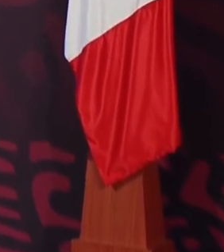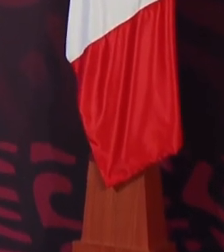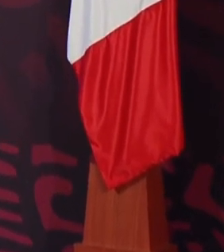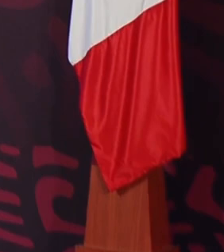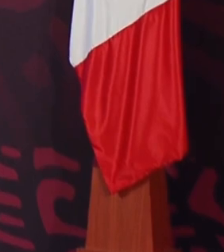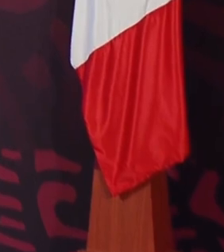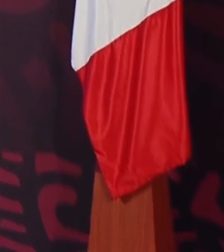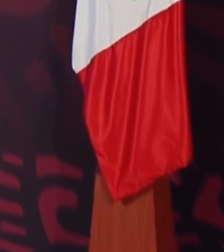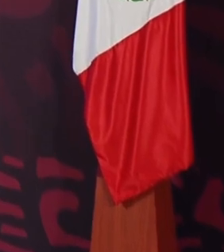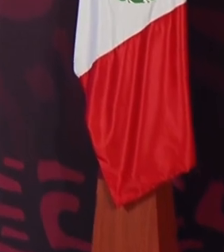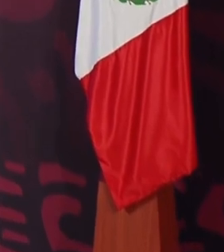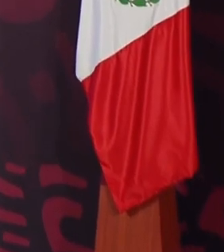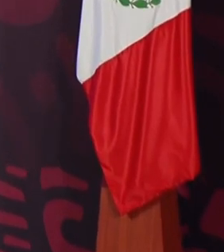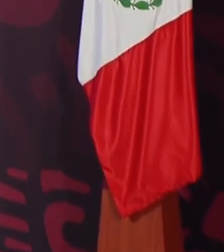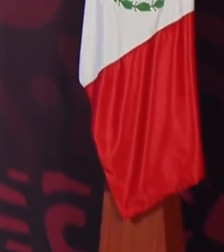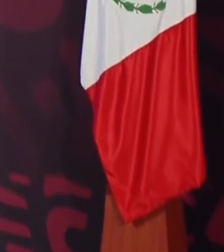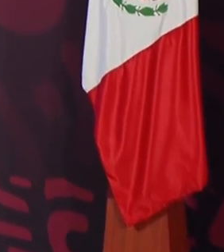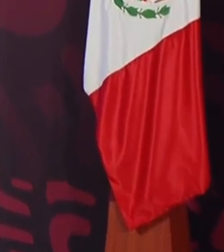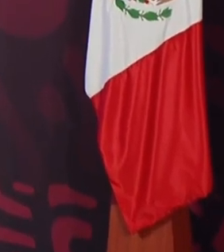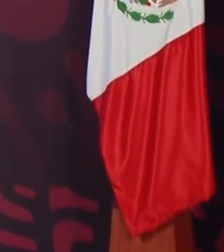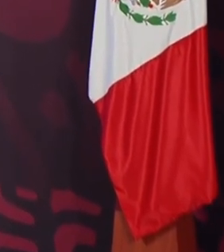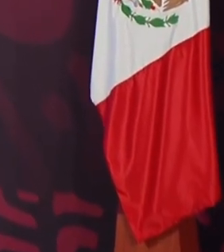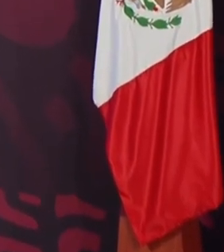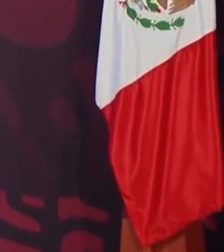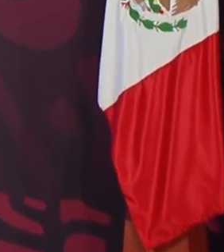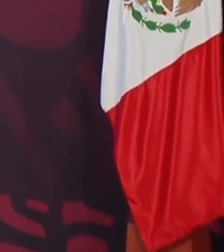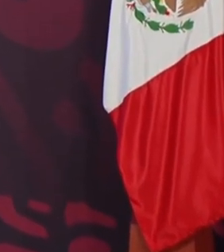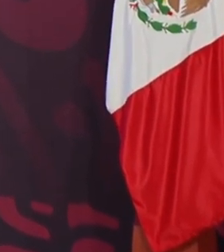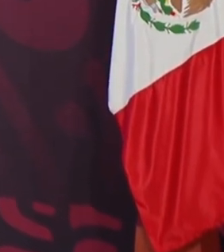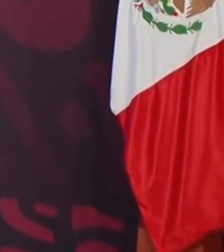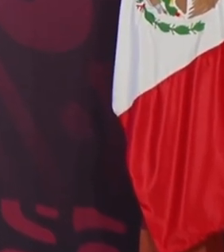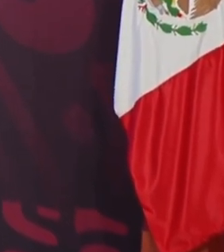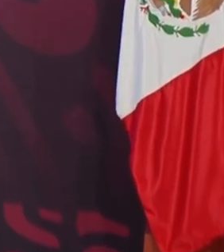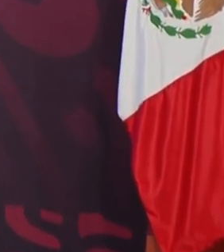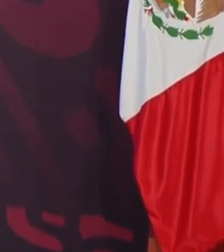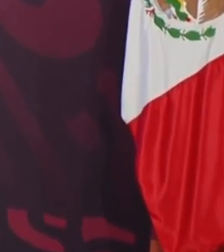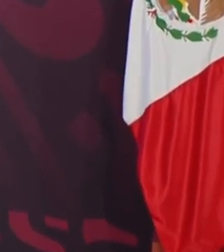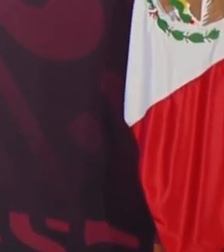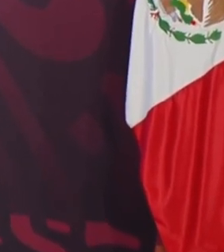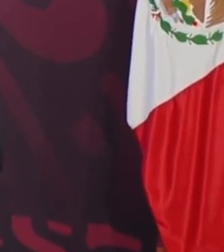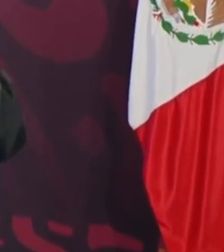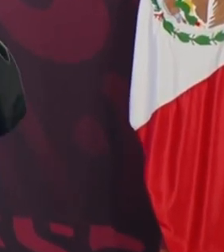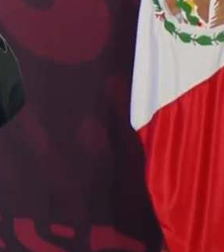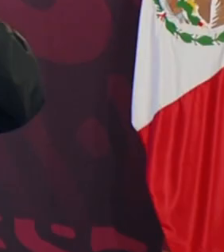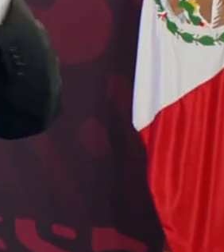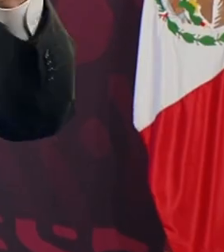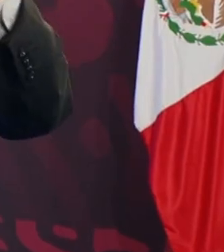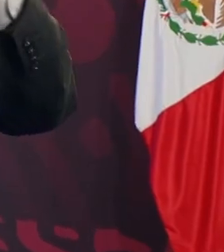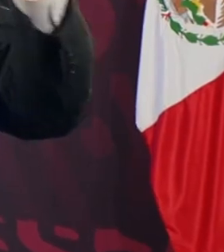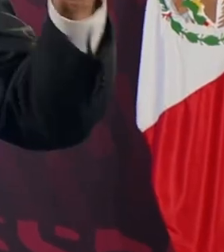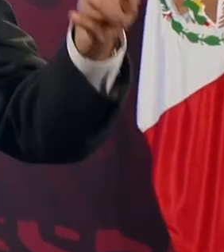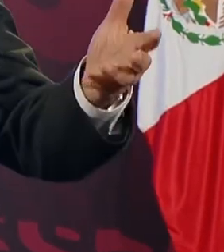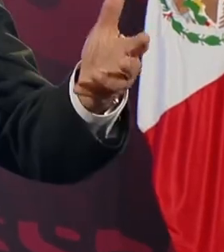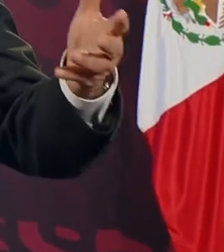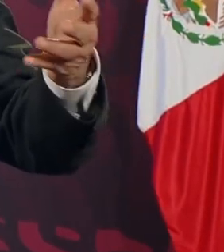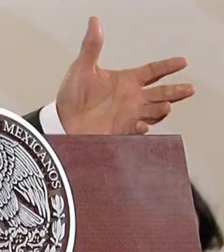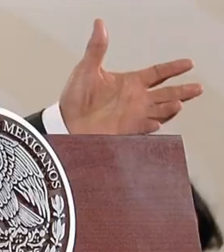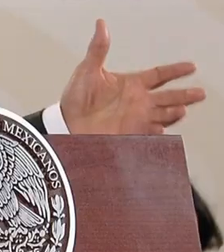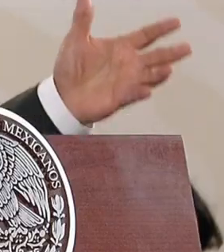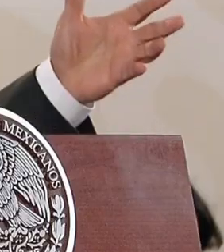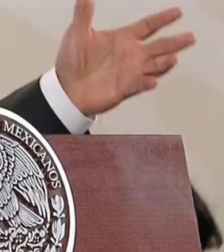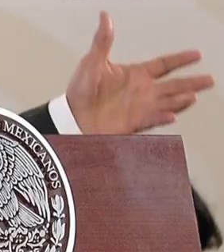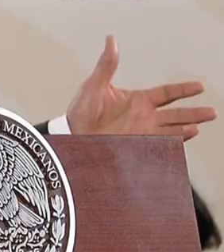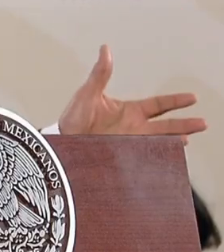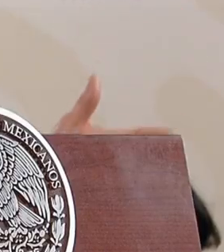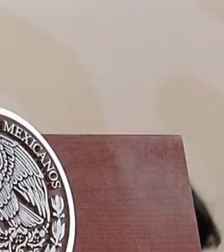participemos, que se distribuya con